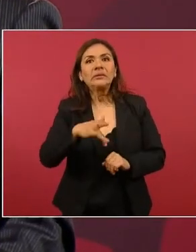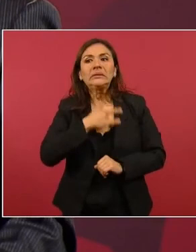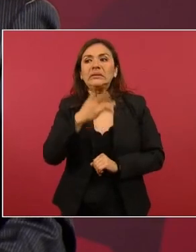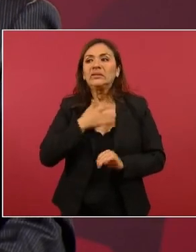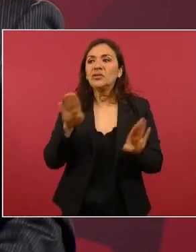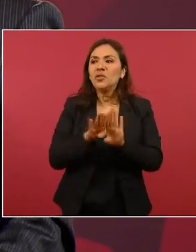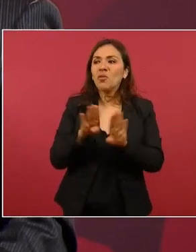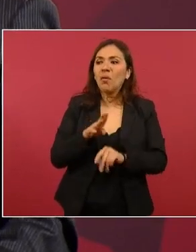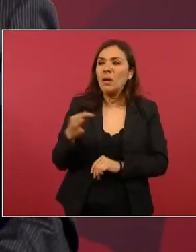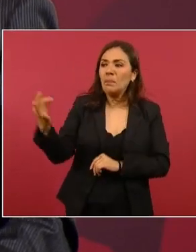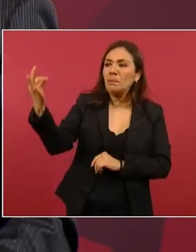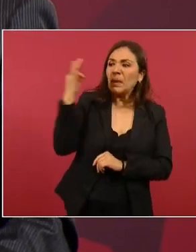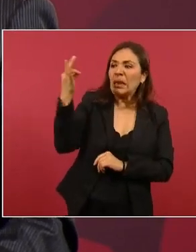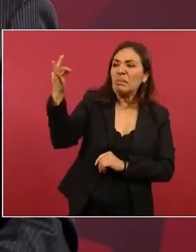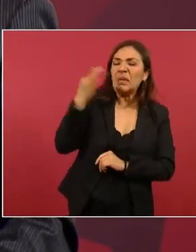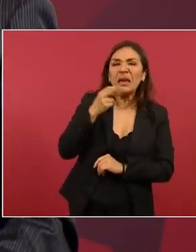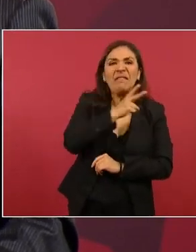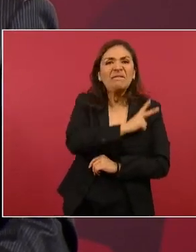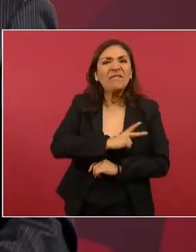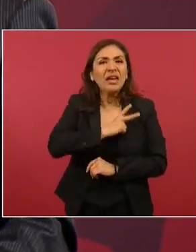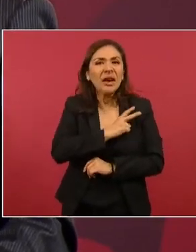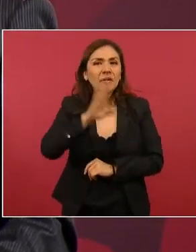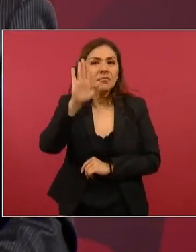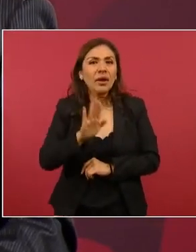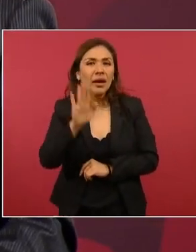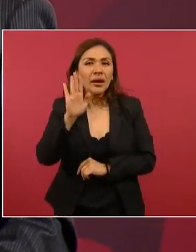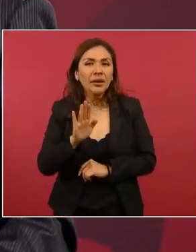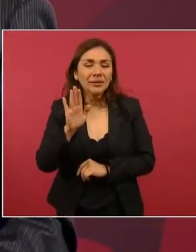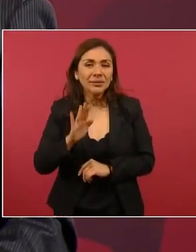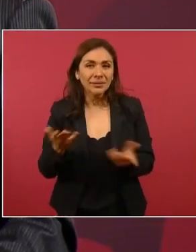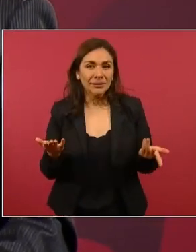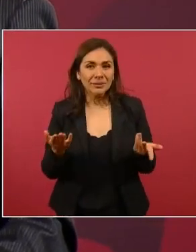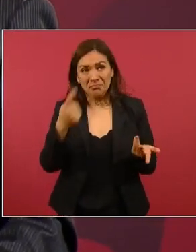para el conservadurismo.